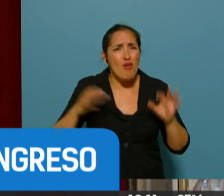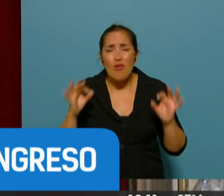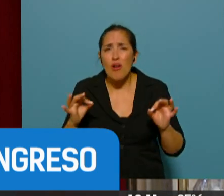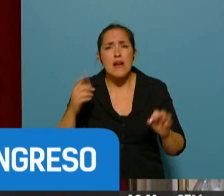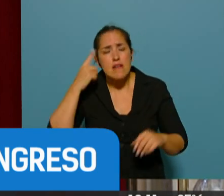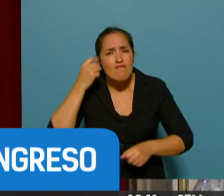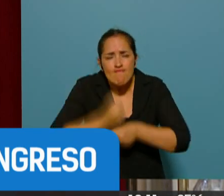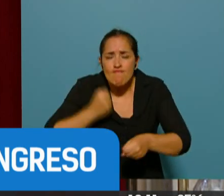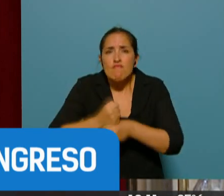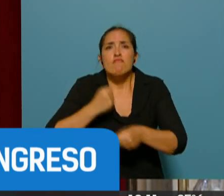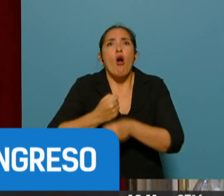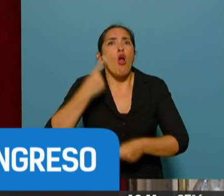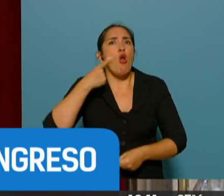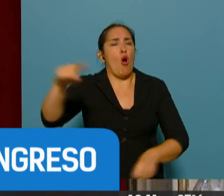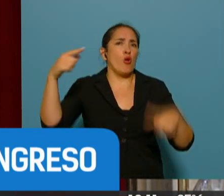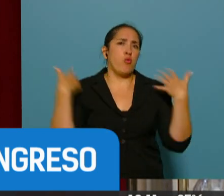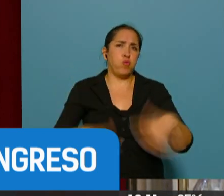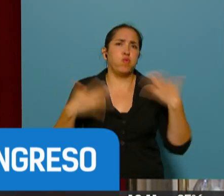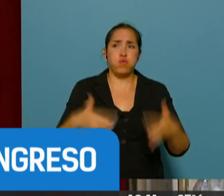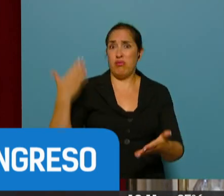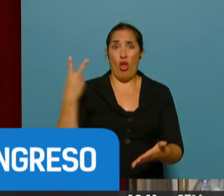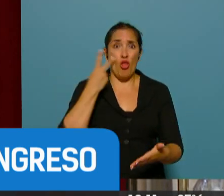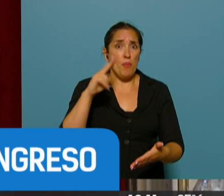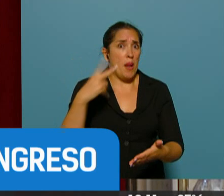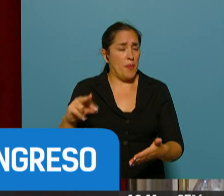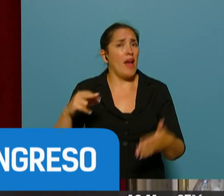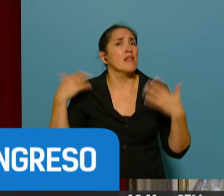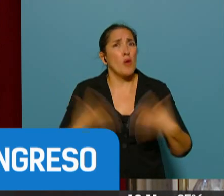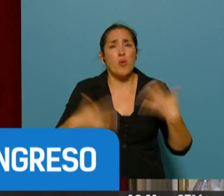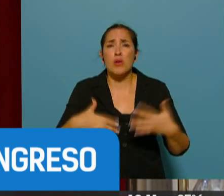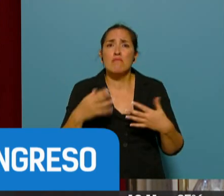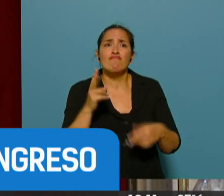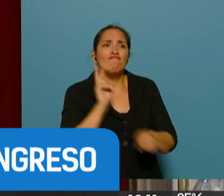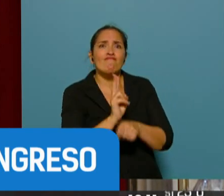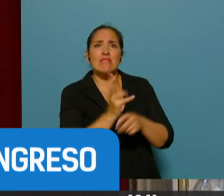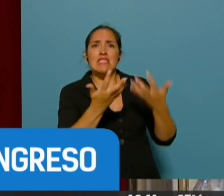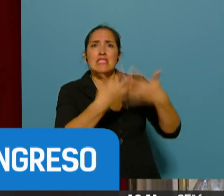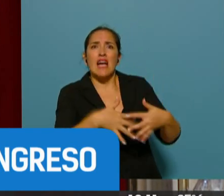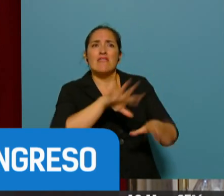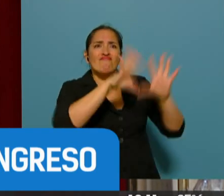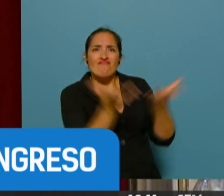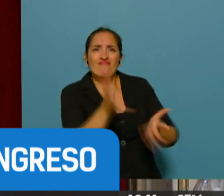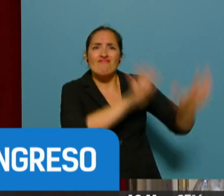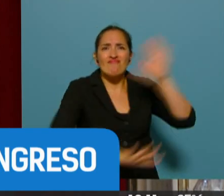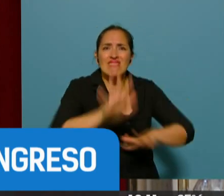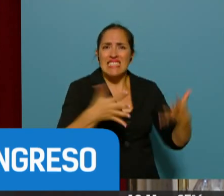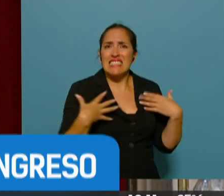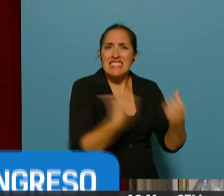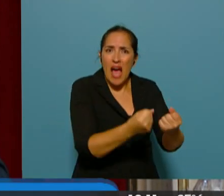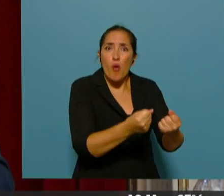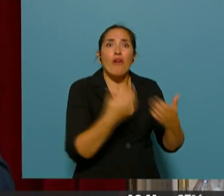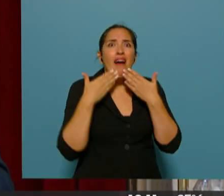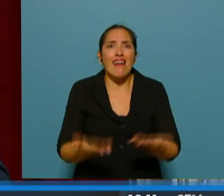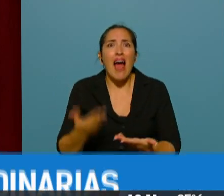hemos tenido un logro inmenso en 2020. Evitamos que se saturara el sistema de salud. Gracias a ese trabajo